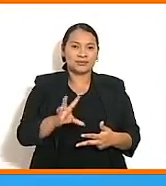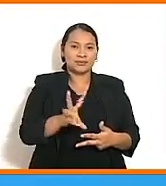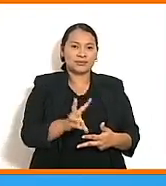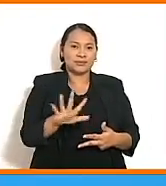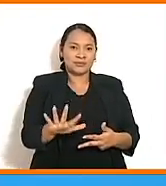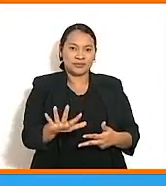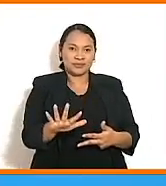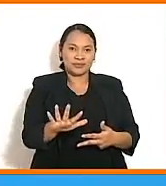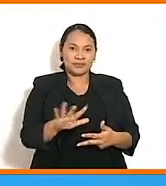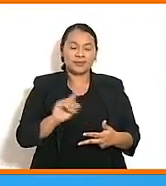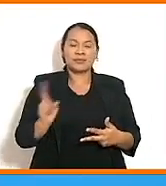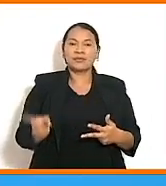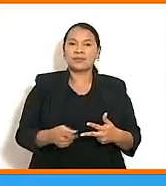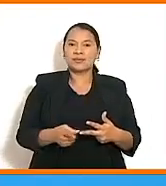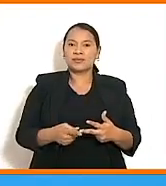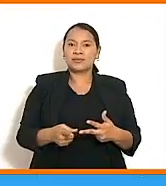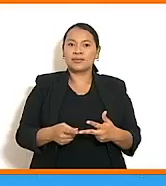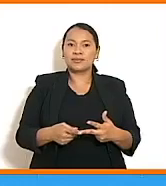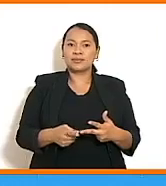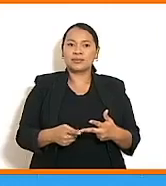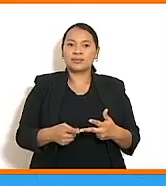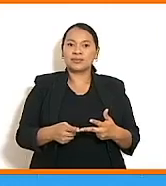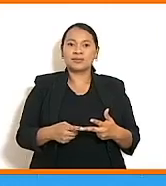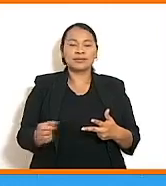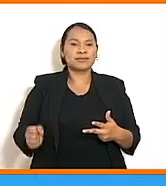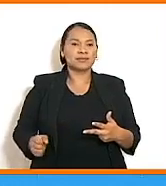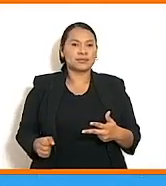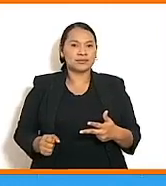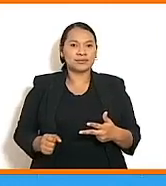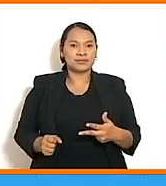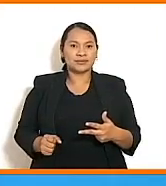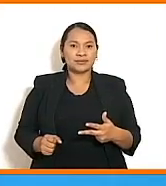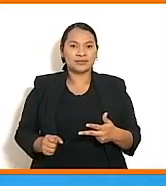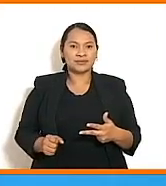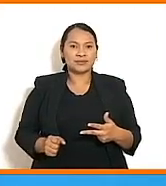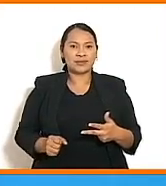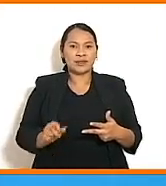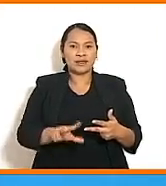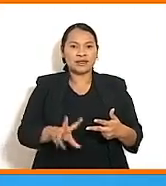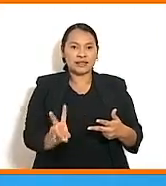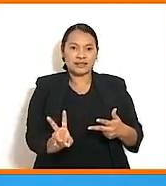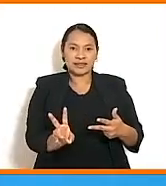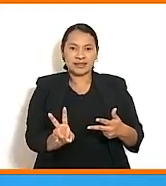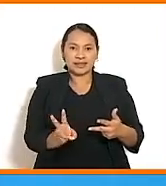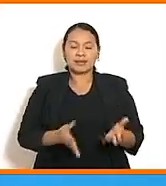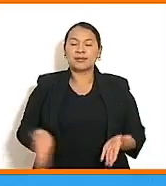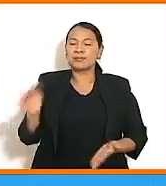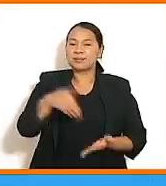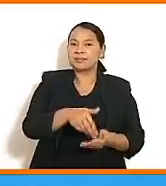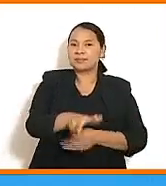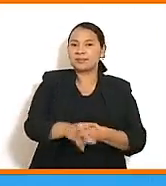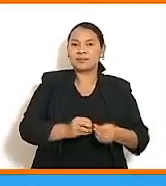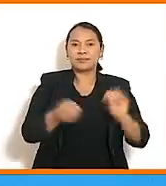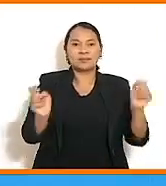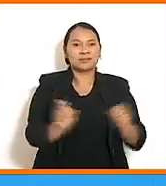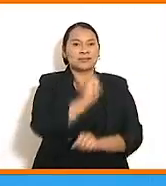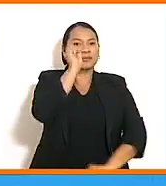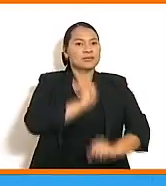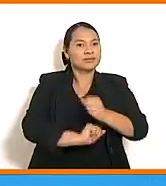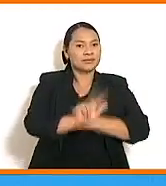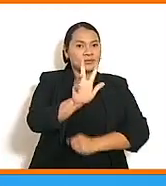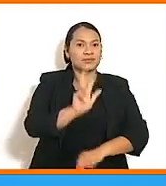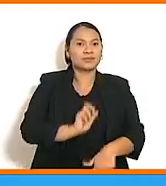65, tercer y decisivo número favorecido. 37, con gusto repito, tus tres números ganadores